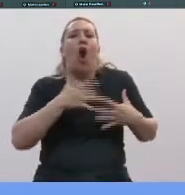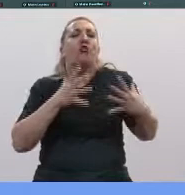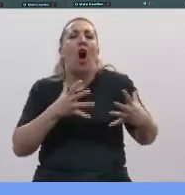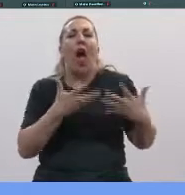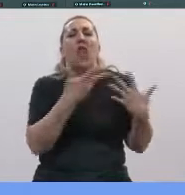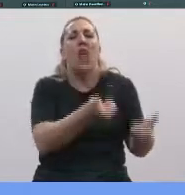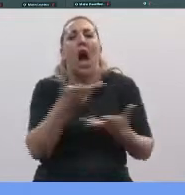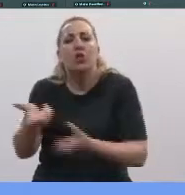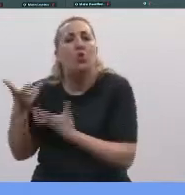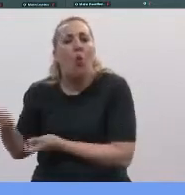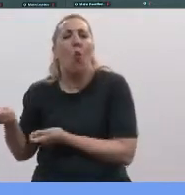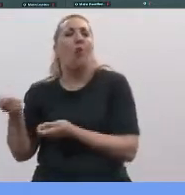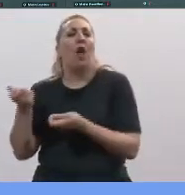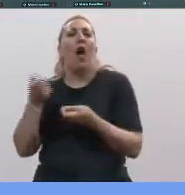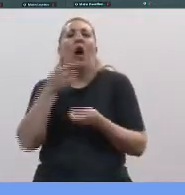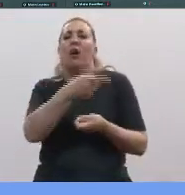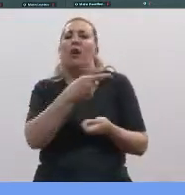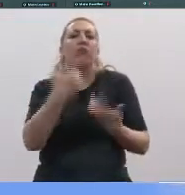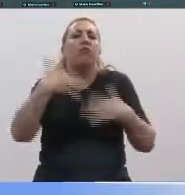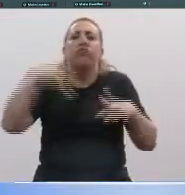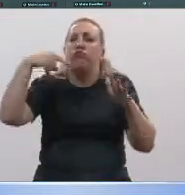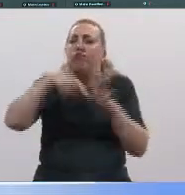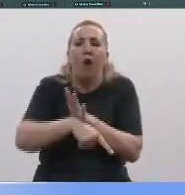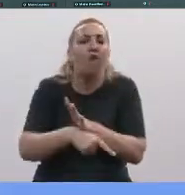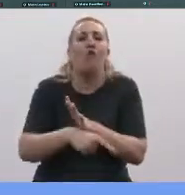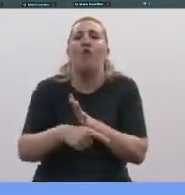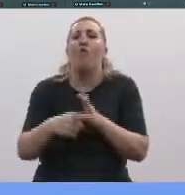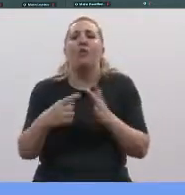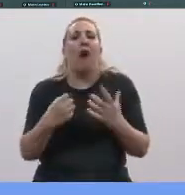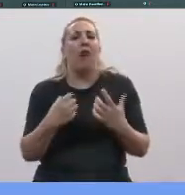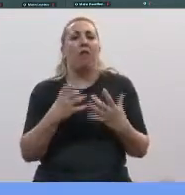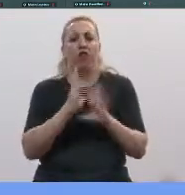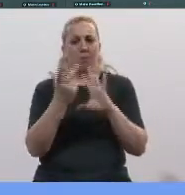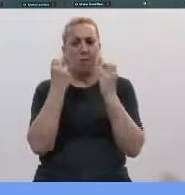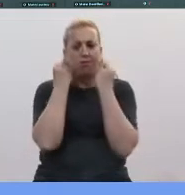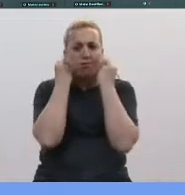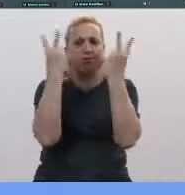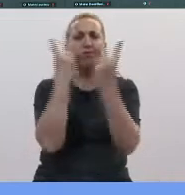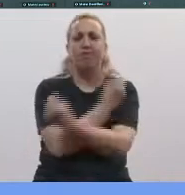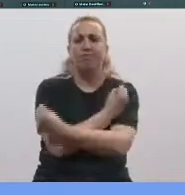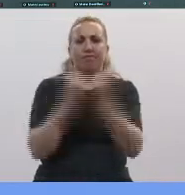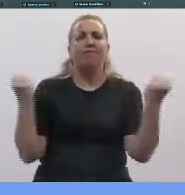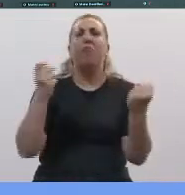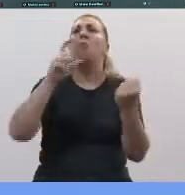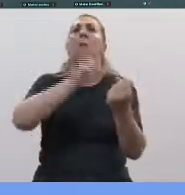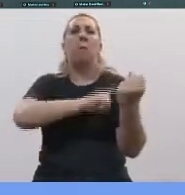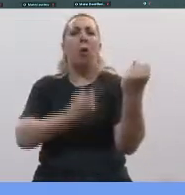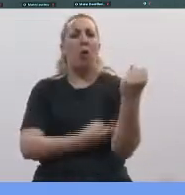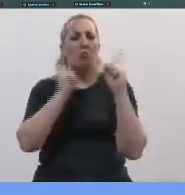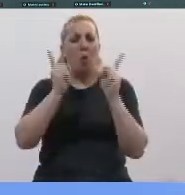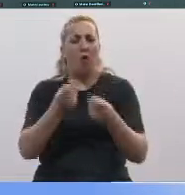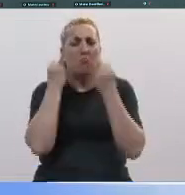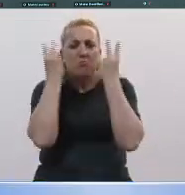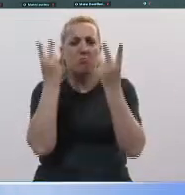y en su profunda irreverencia ante los poderosos y su sólida